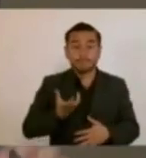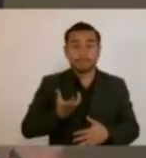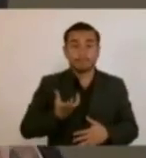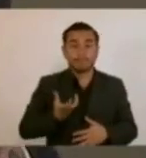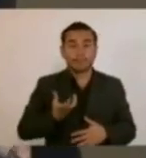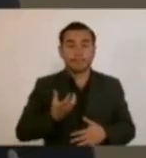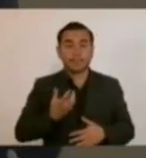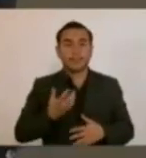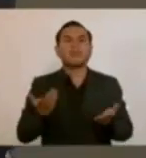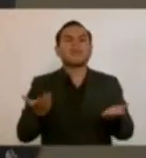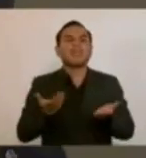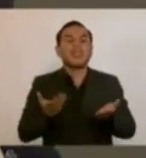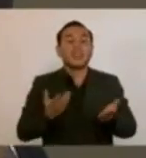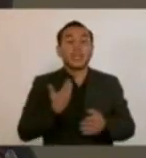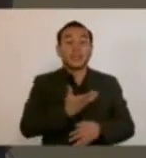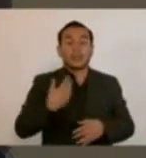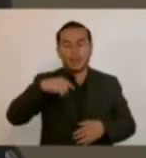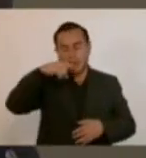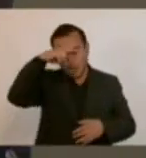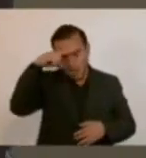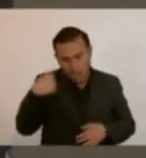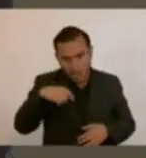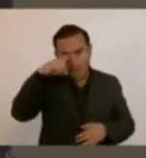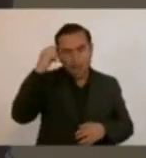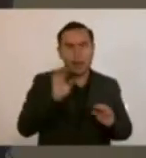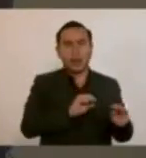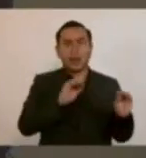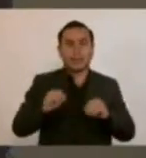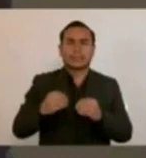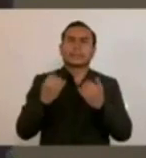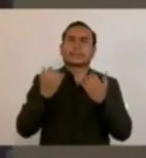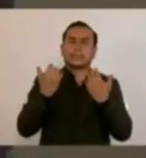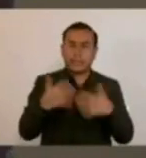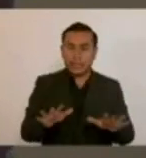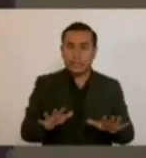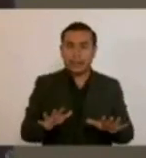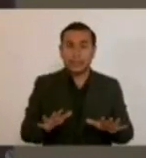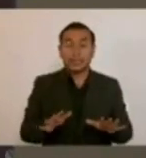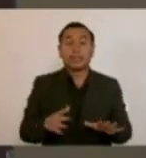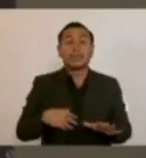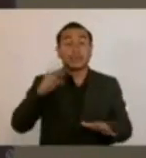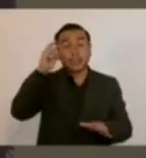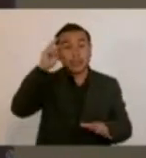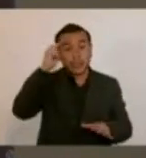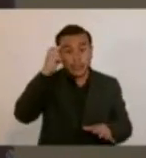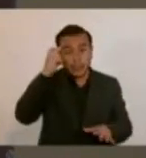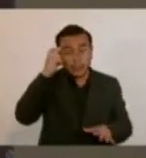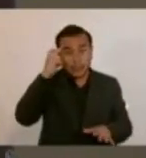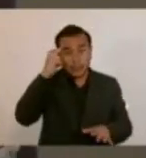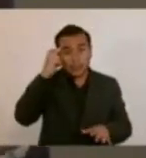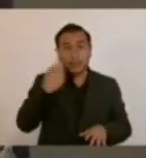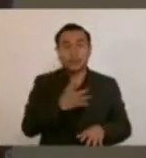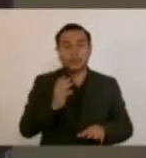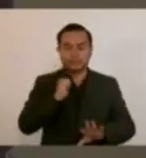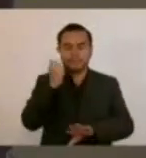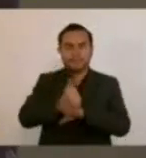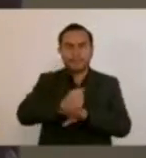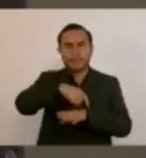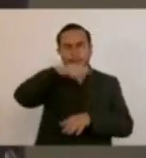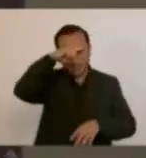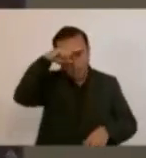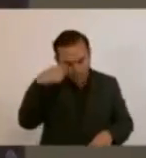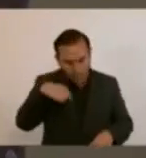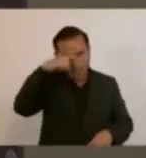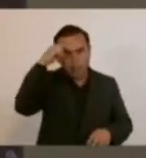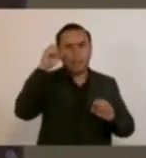y llevar esas obras que sean implementadas de inmediato y por lo tanto generar decenas de miles de empleos y generar una derrama económica